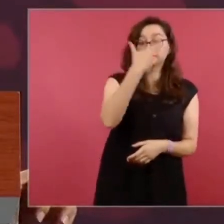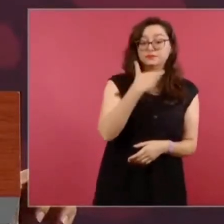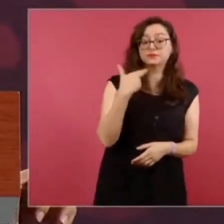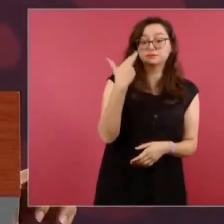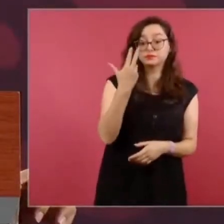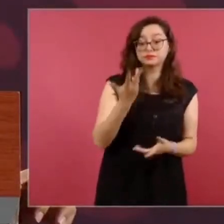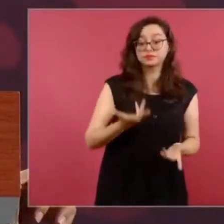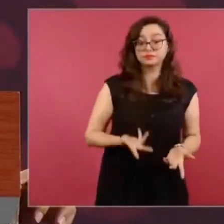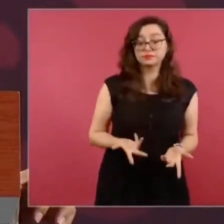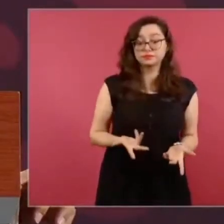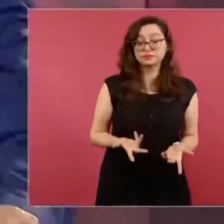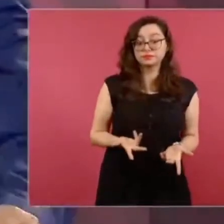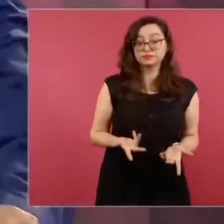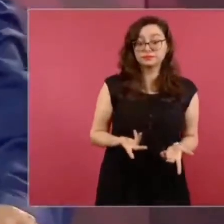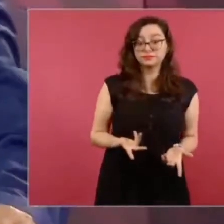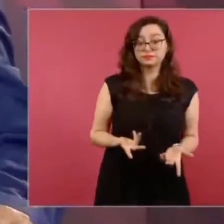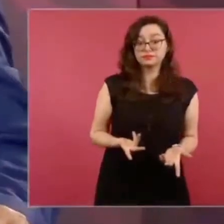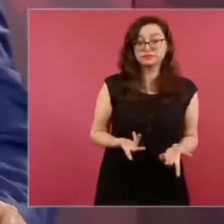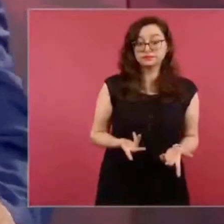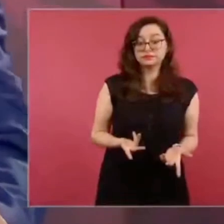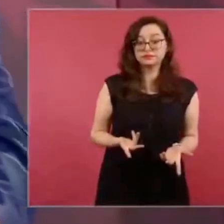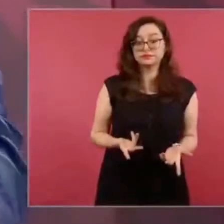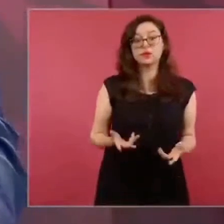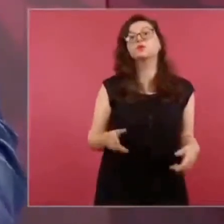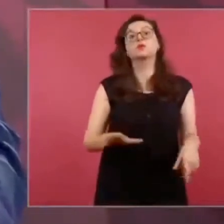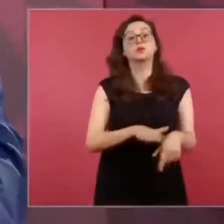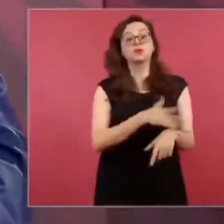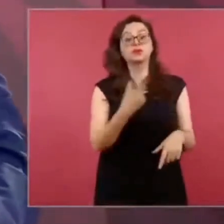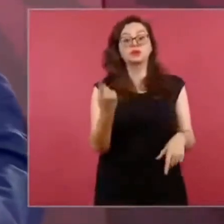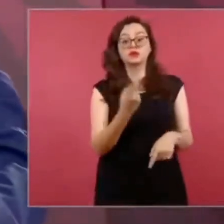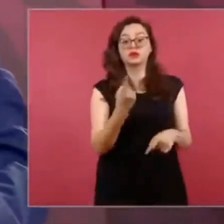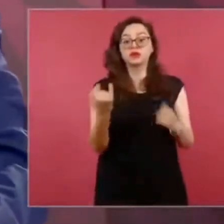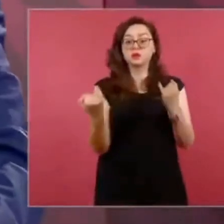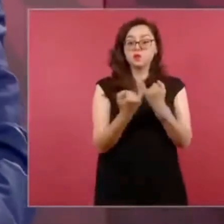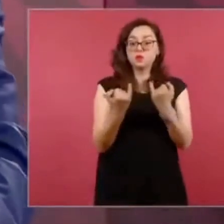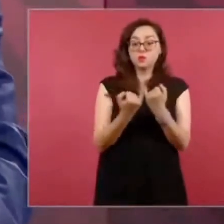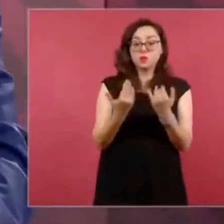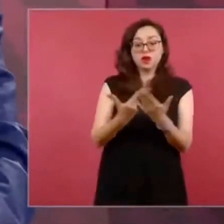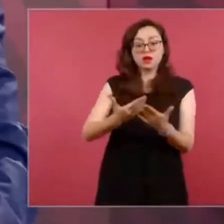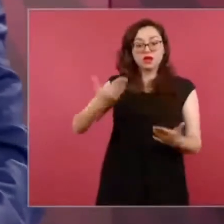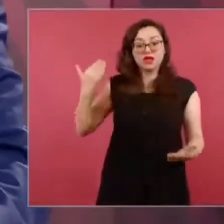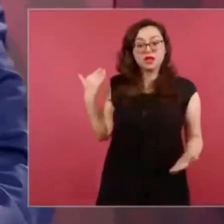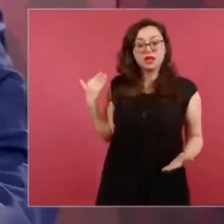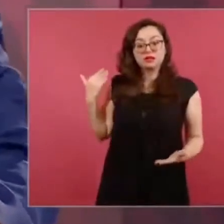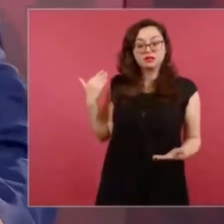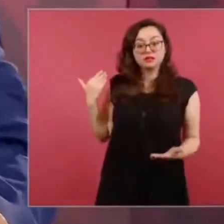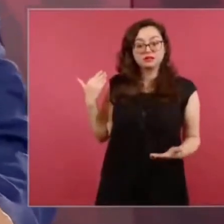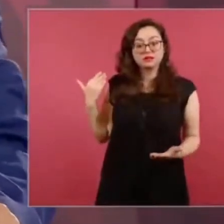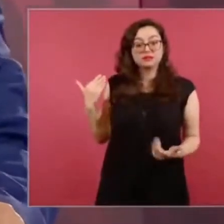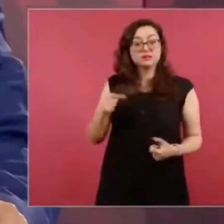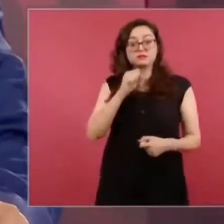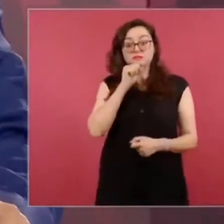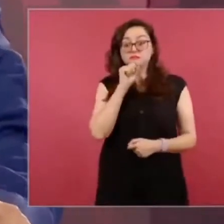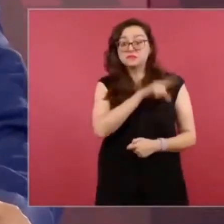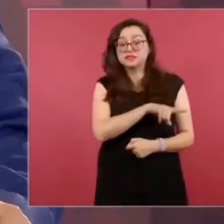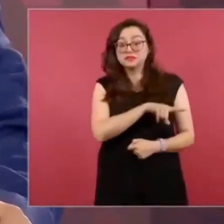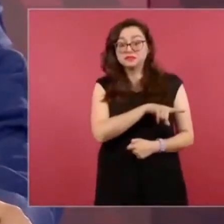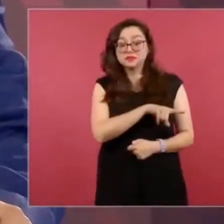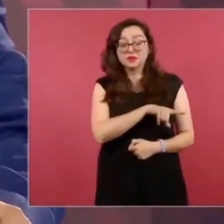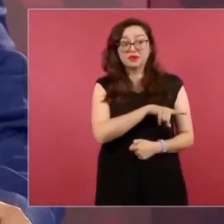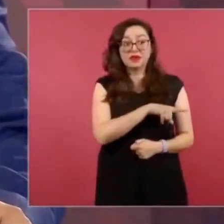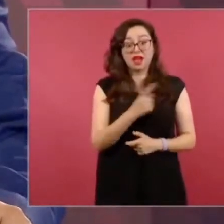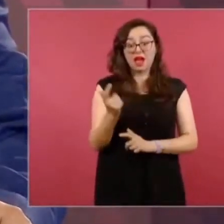no vayas a querer aplicar otro plan rápido y